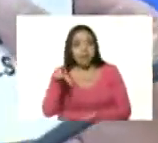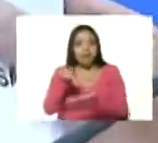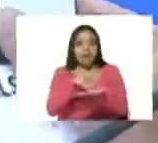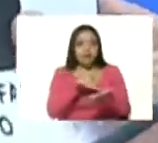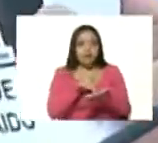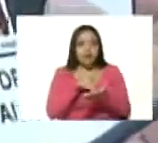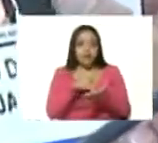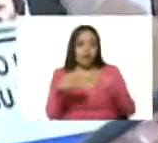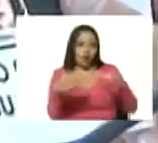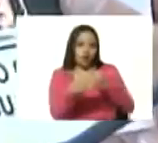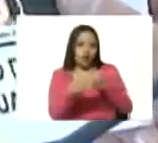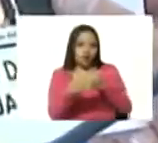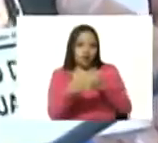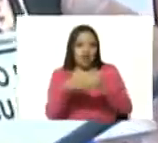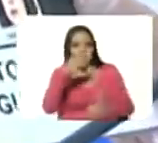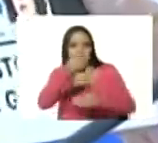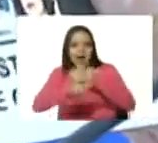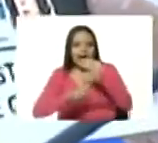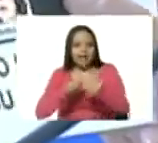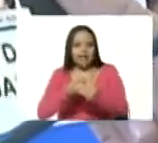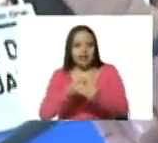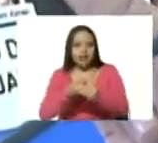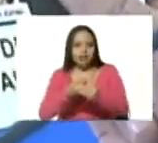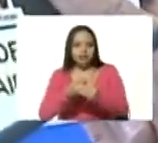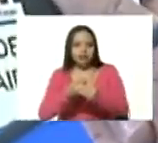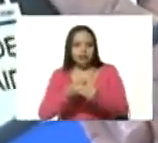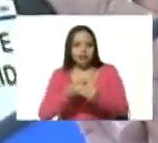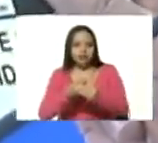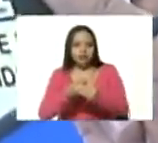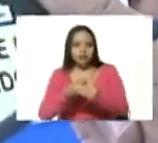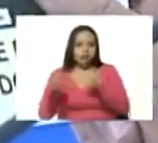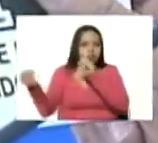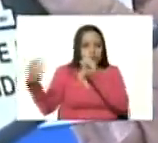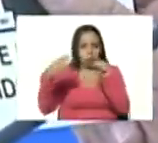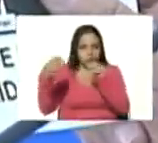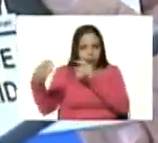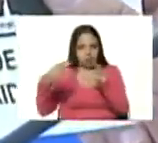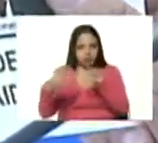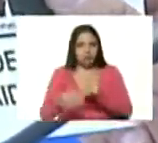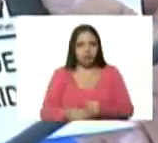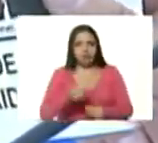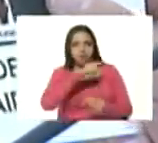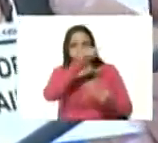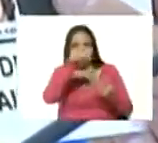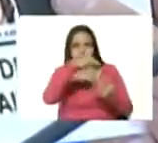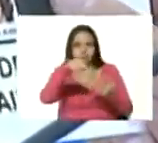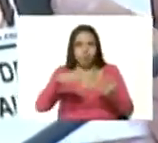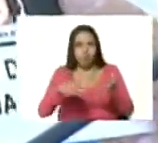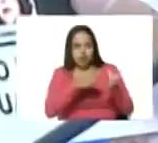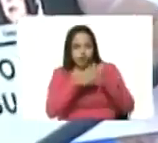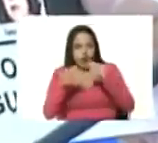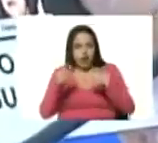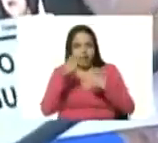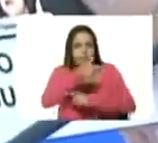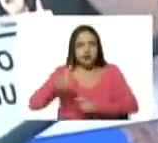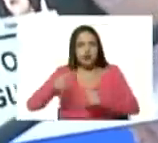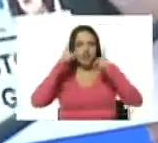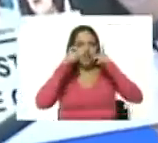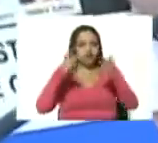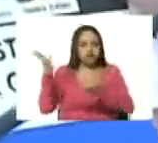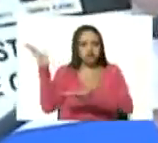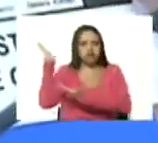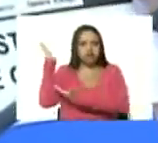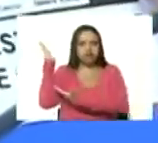reunión vía Zoom Franco Casella, Winston Flores, Freddy Superlano, Adriana